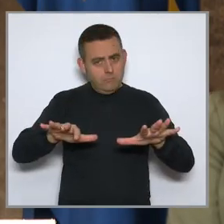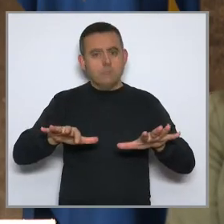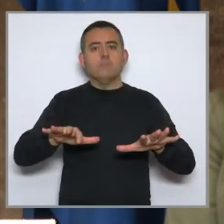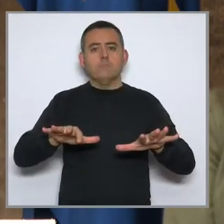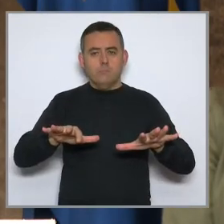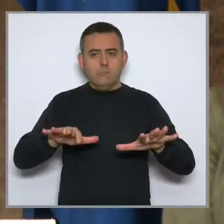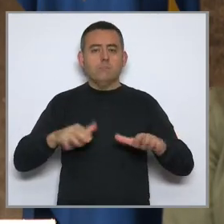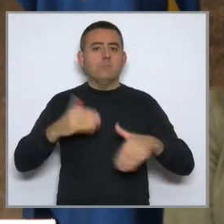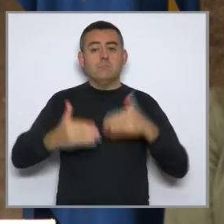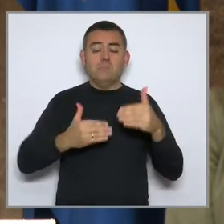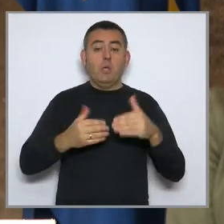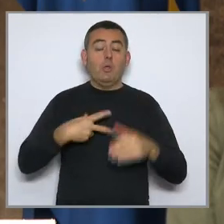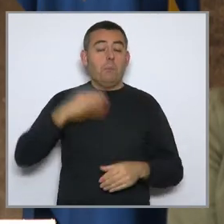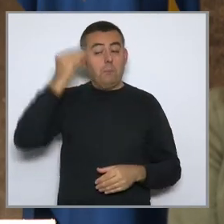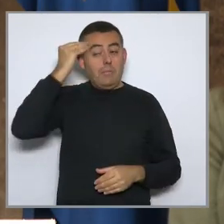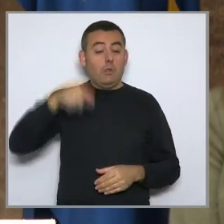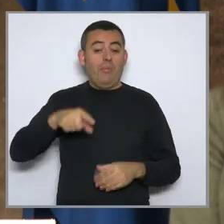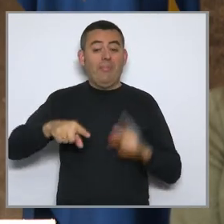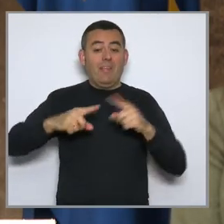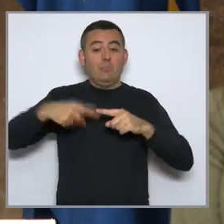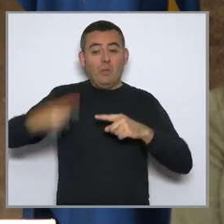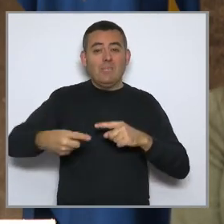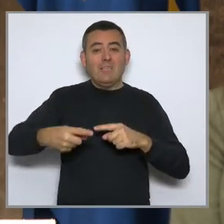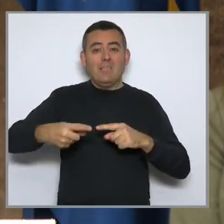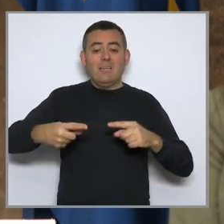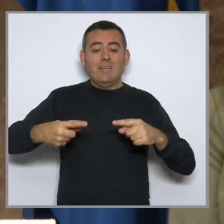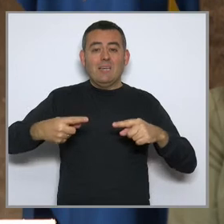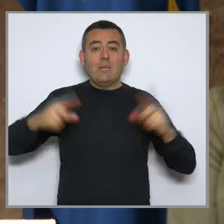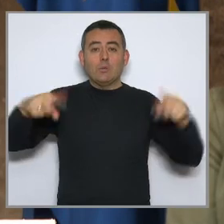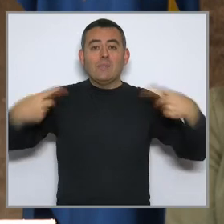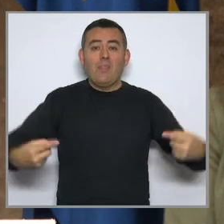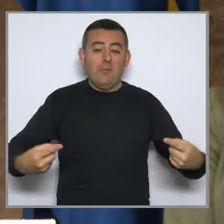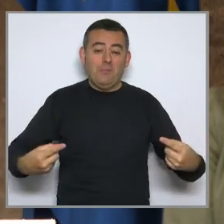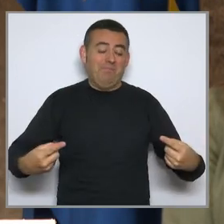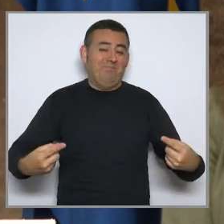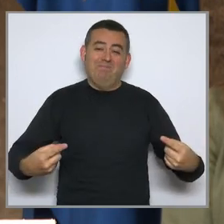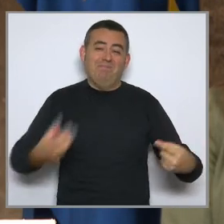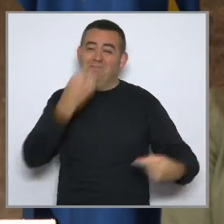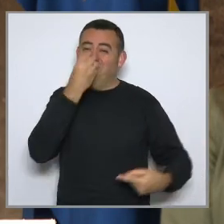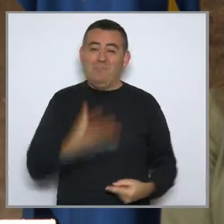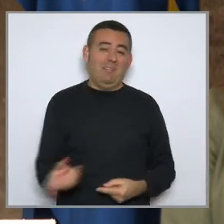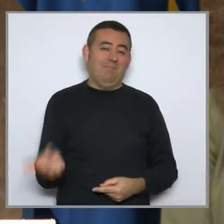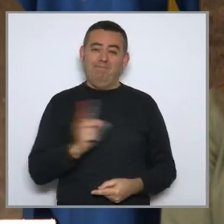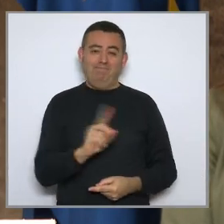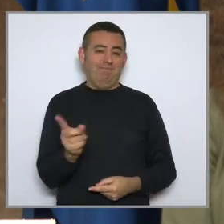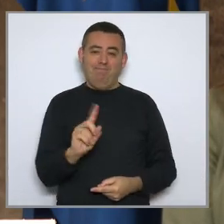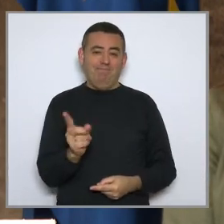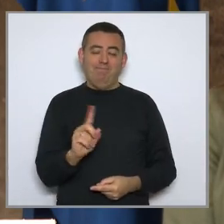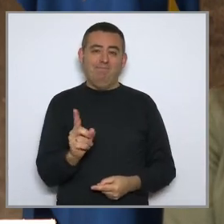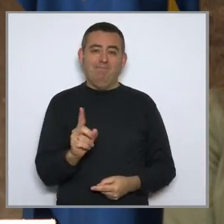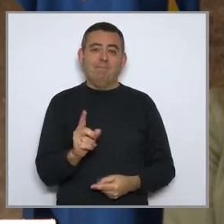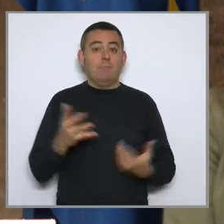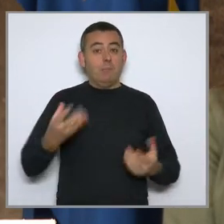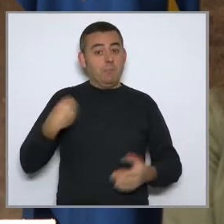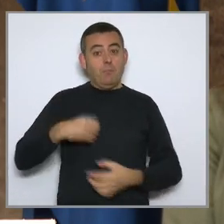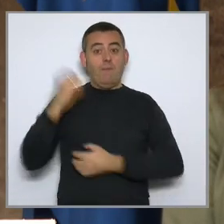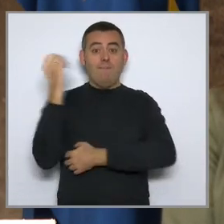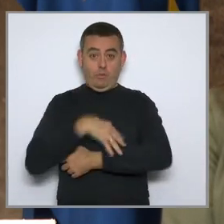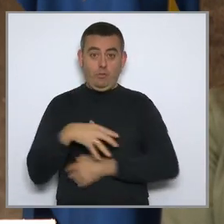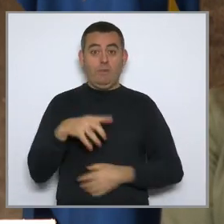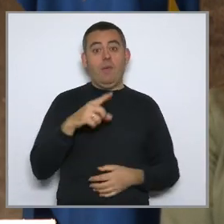mi juicio, no tuvieron los efectos deseados, de manera que en este caso habrán acuerdos homogéneos en el conjunto del territorio en relación con ese fondo de 120